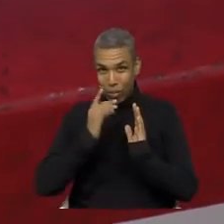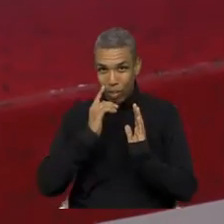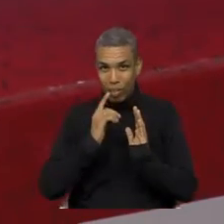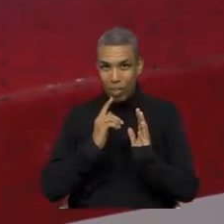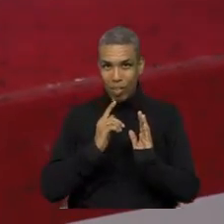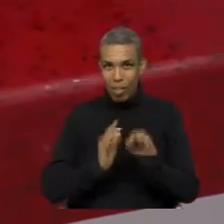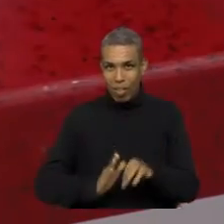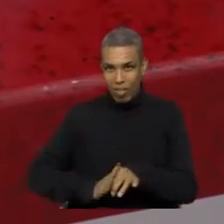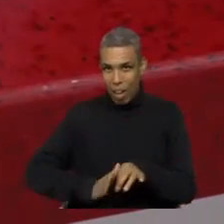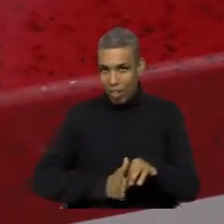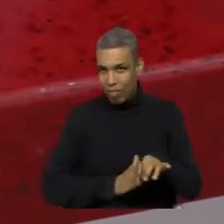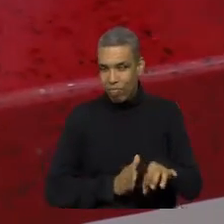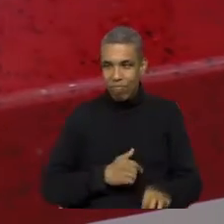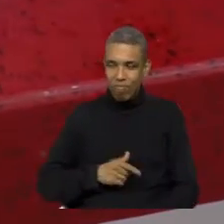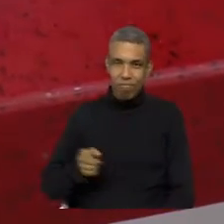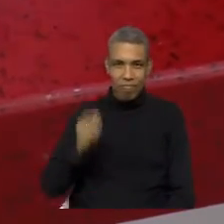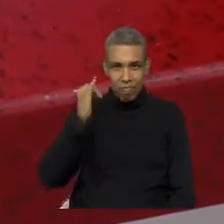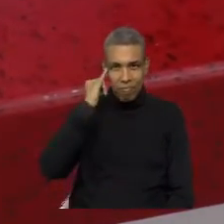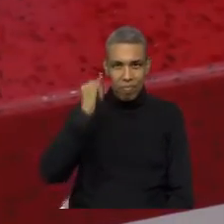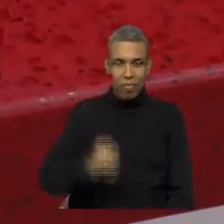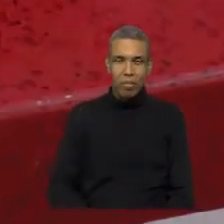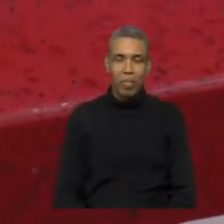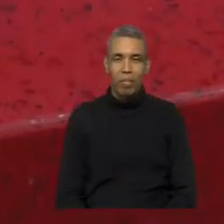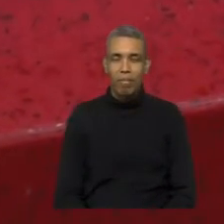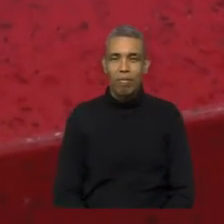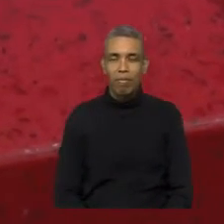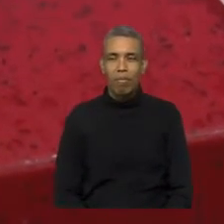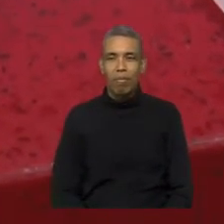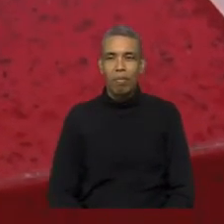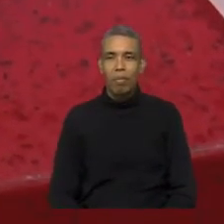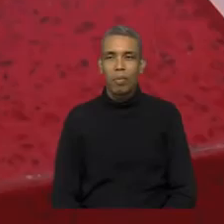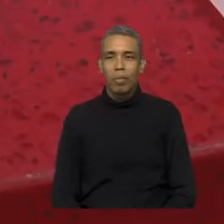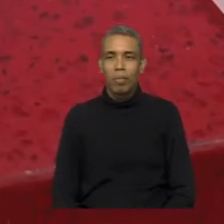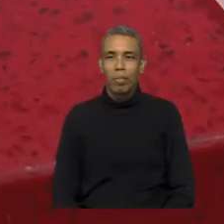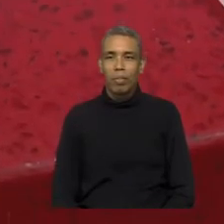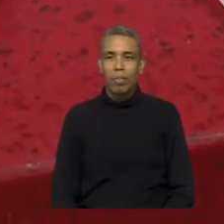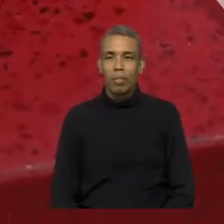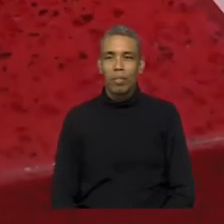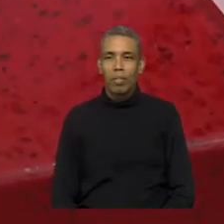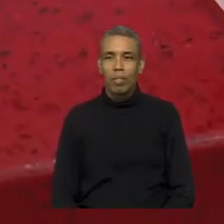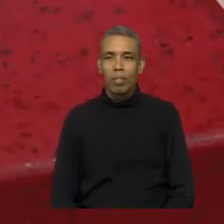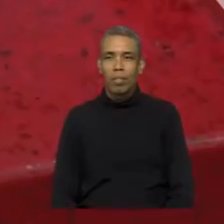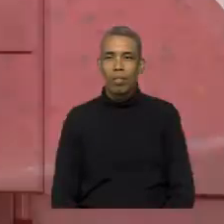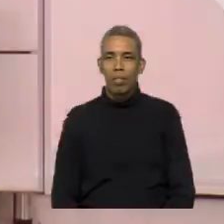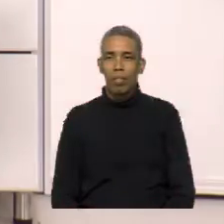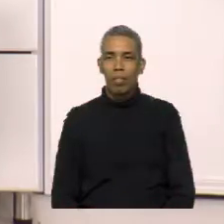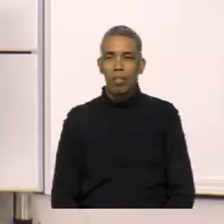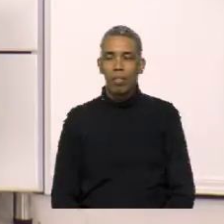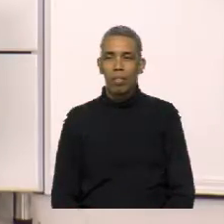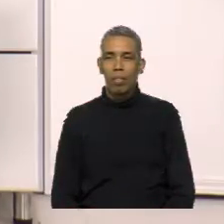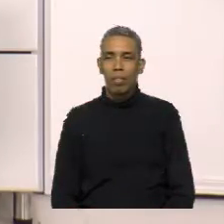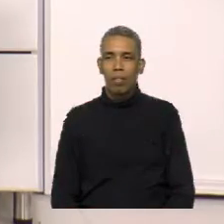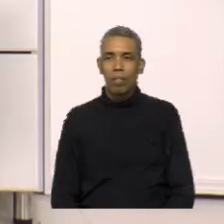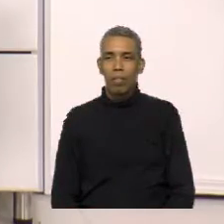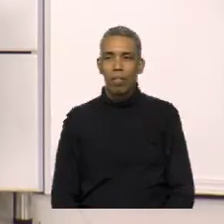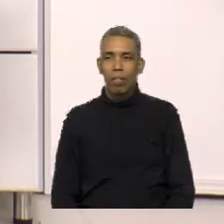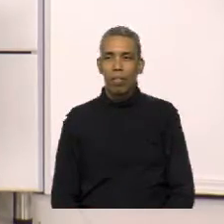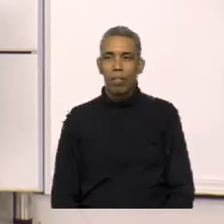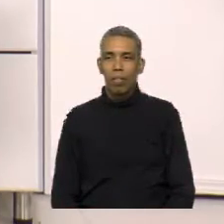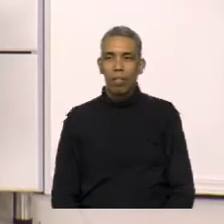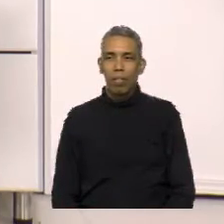tajaditas o coscojas que hicimos. Esta fue la traslúcida.